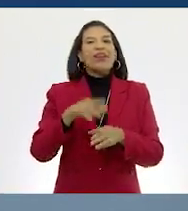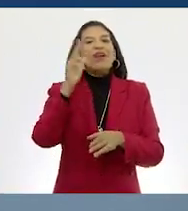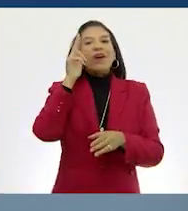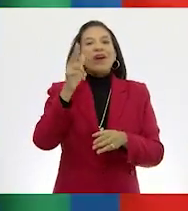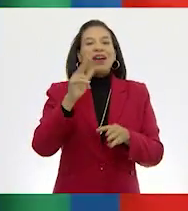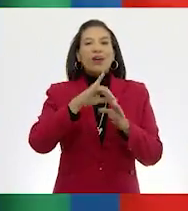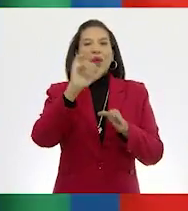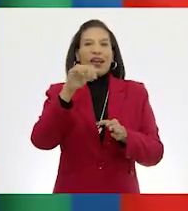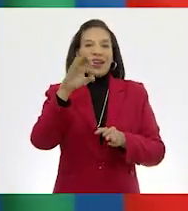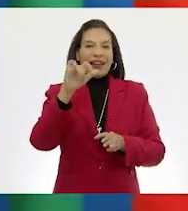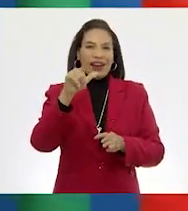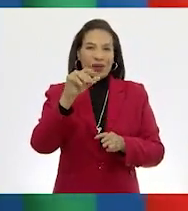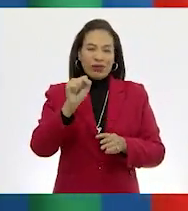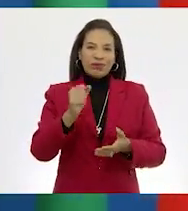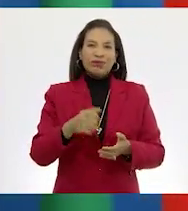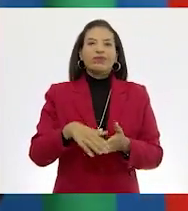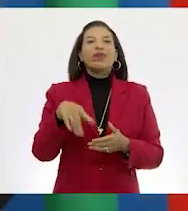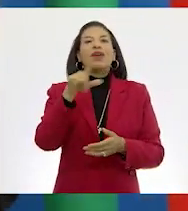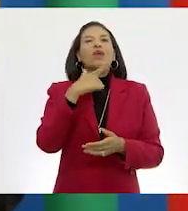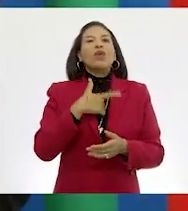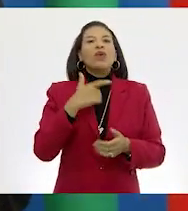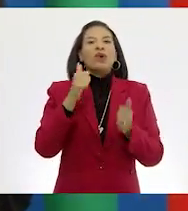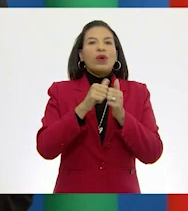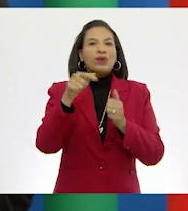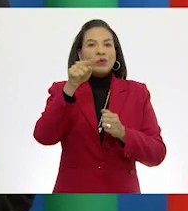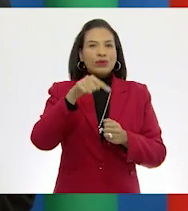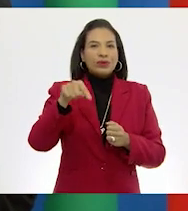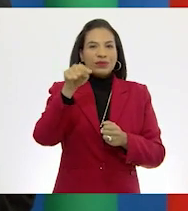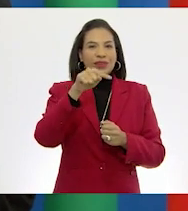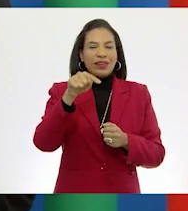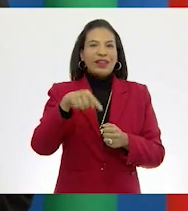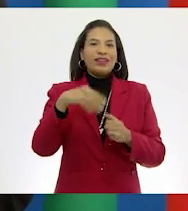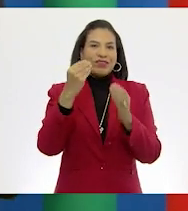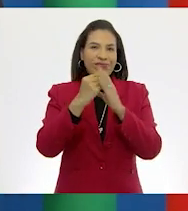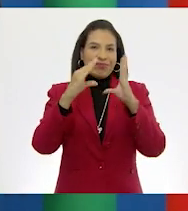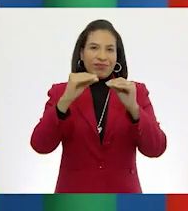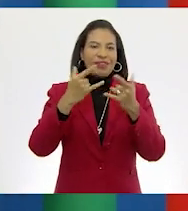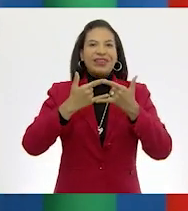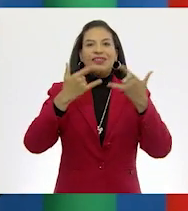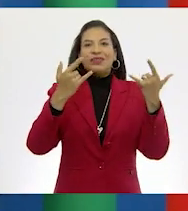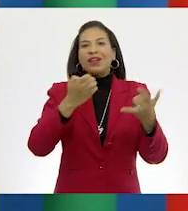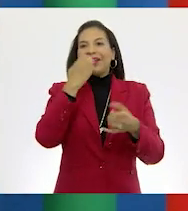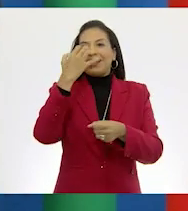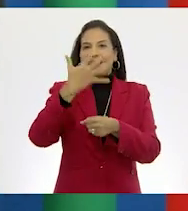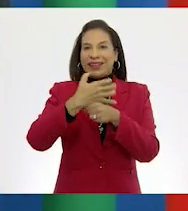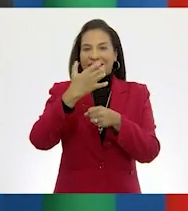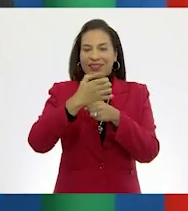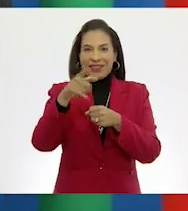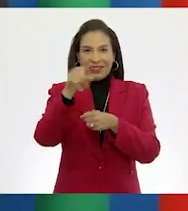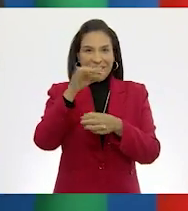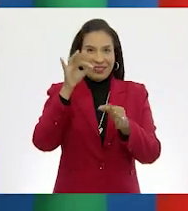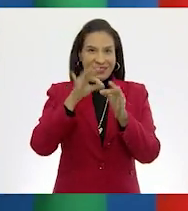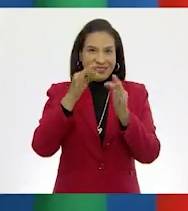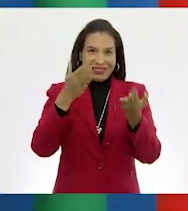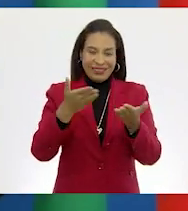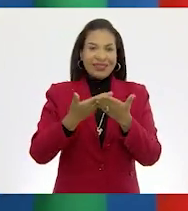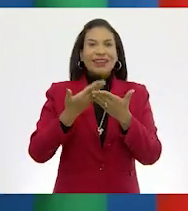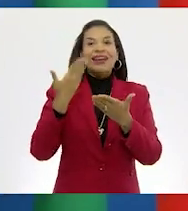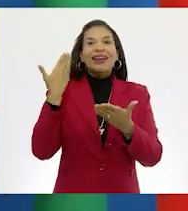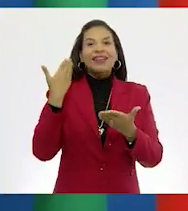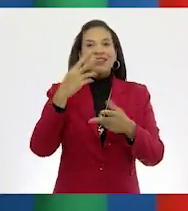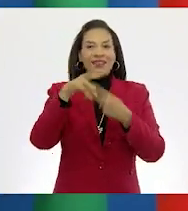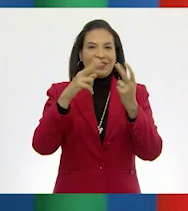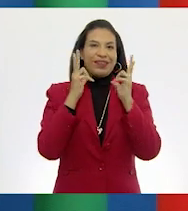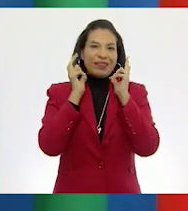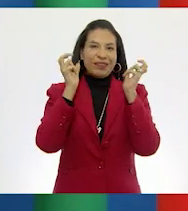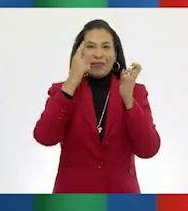Hola, Ton. Vamos a tener el gusto de estar con ustedes en esta clase de historia de quinto grado. ¿Están listos? Antes, vamos